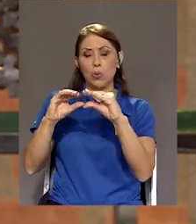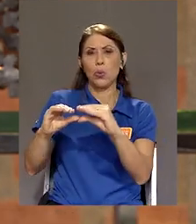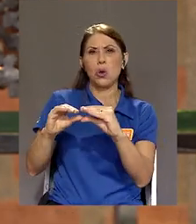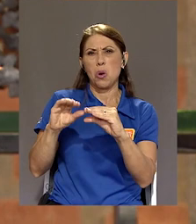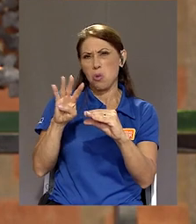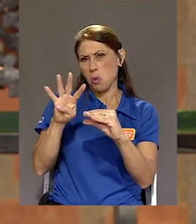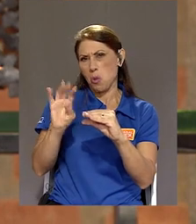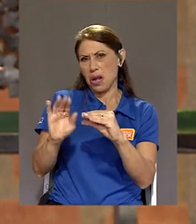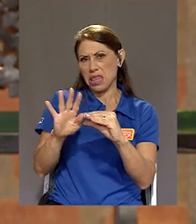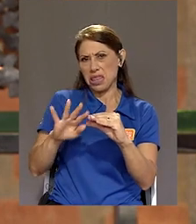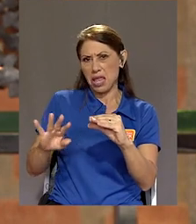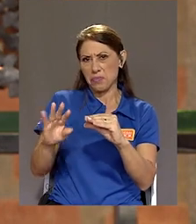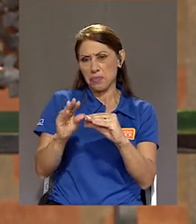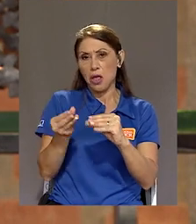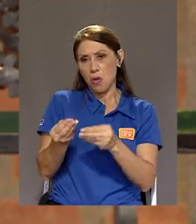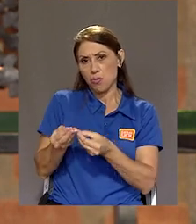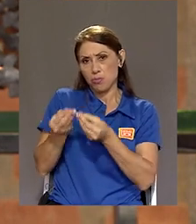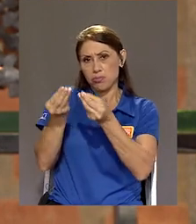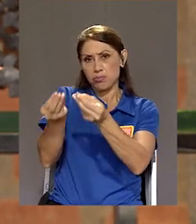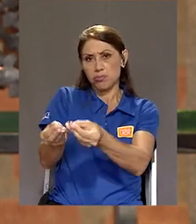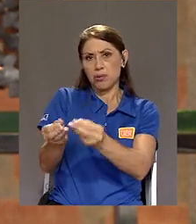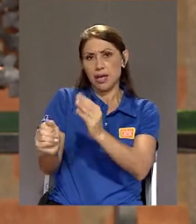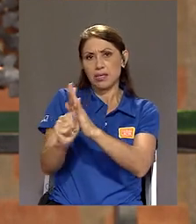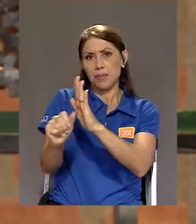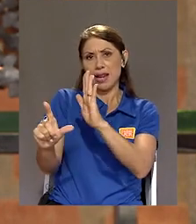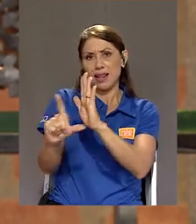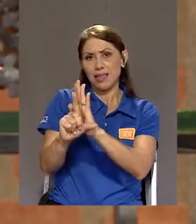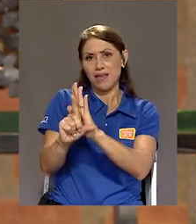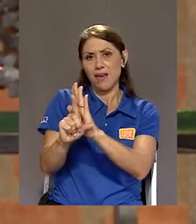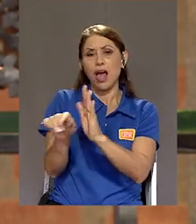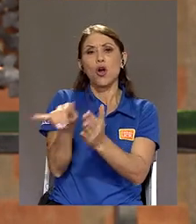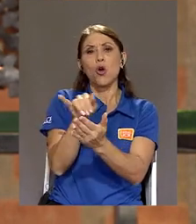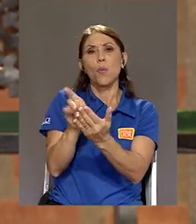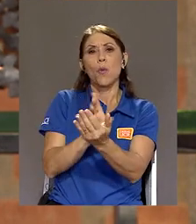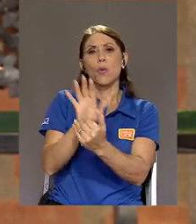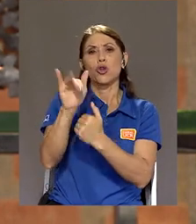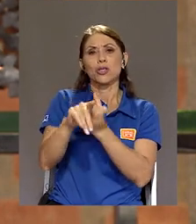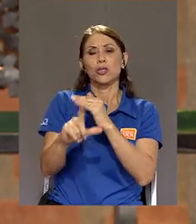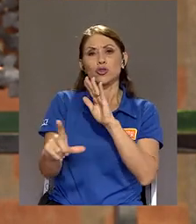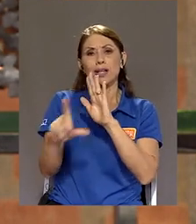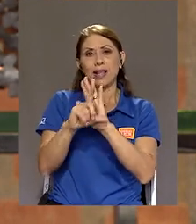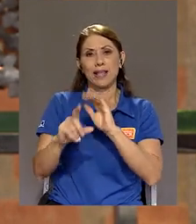las trasladó a la Asamblea Legislativa como proyectos de ley.